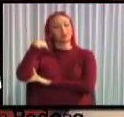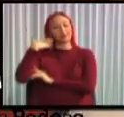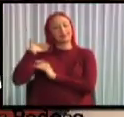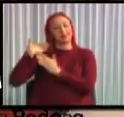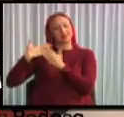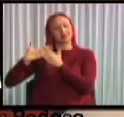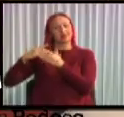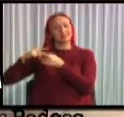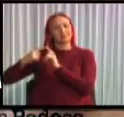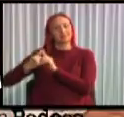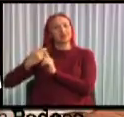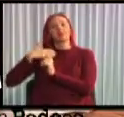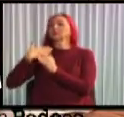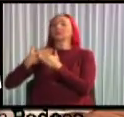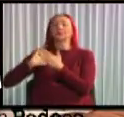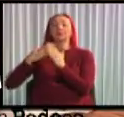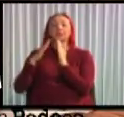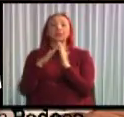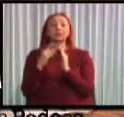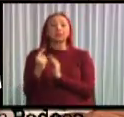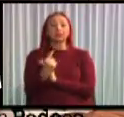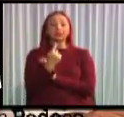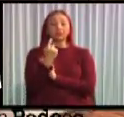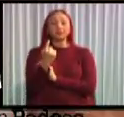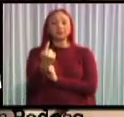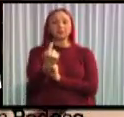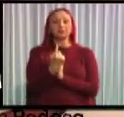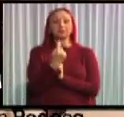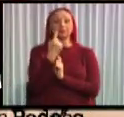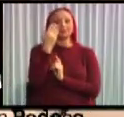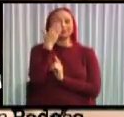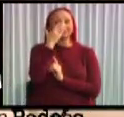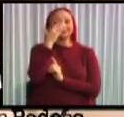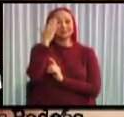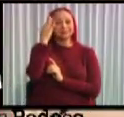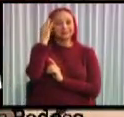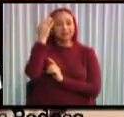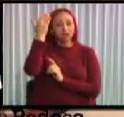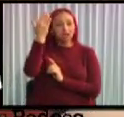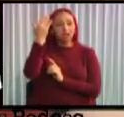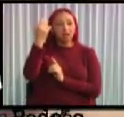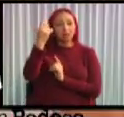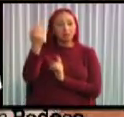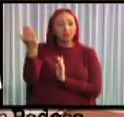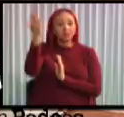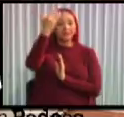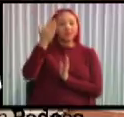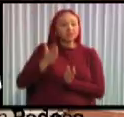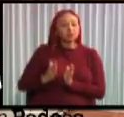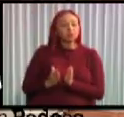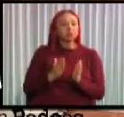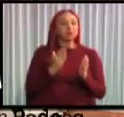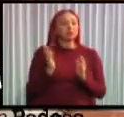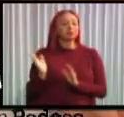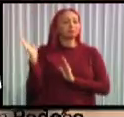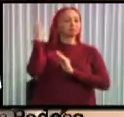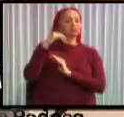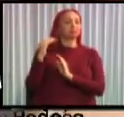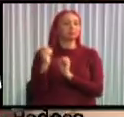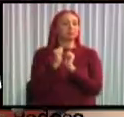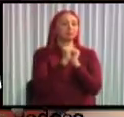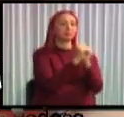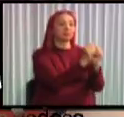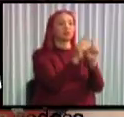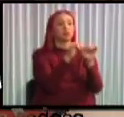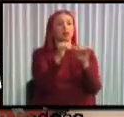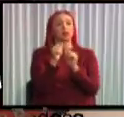de mi casa, siempre decía, señora... me va a llevar a su hijo, porque él